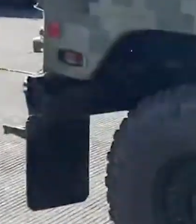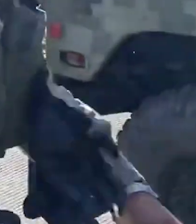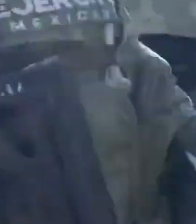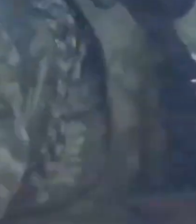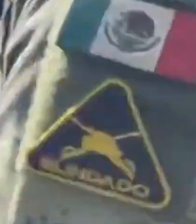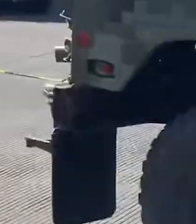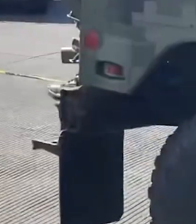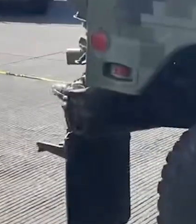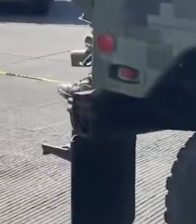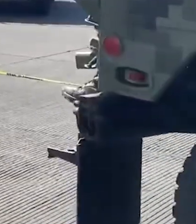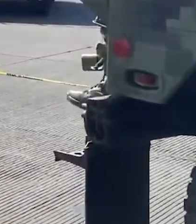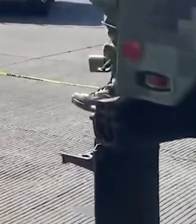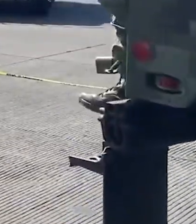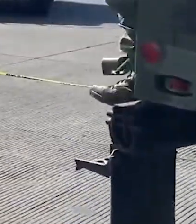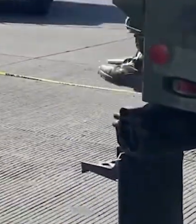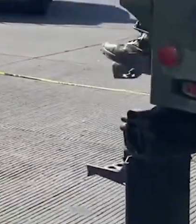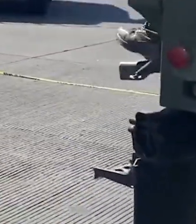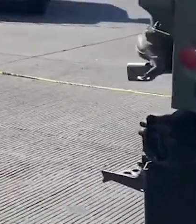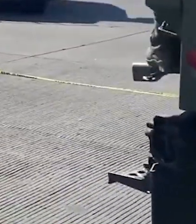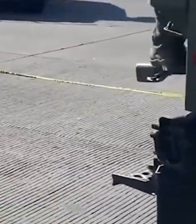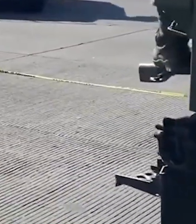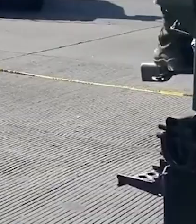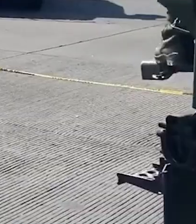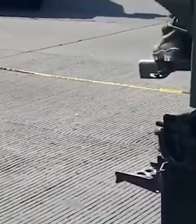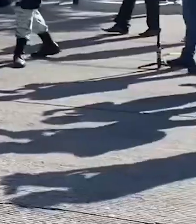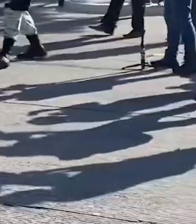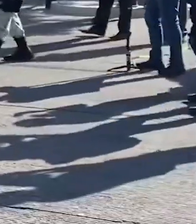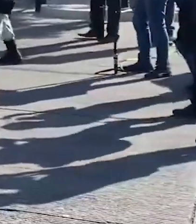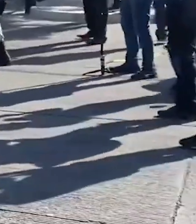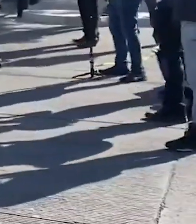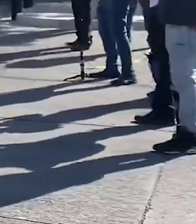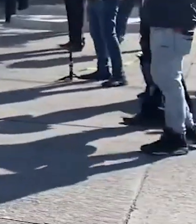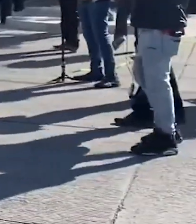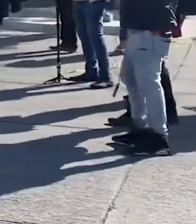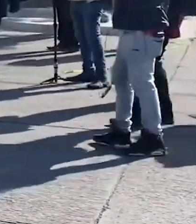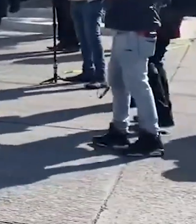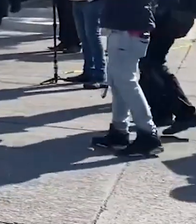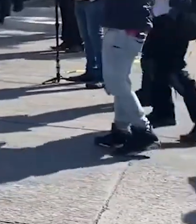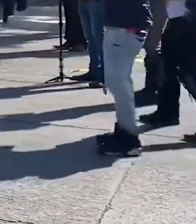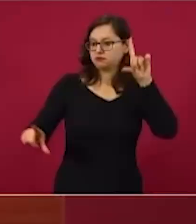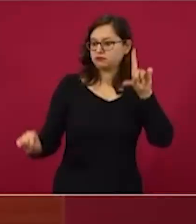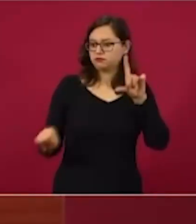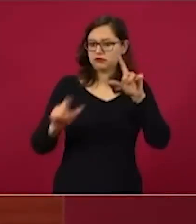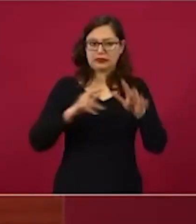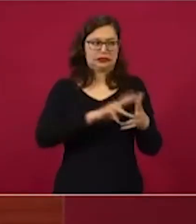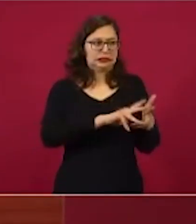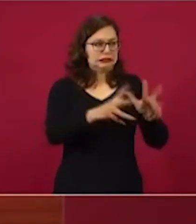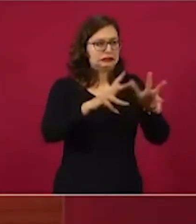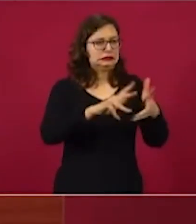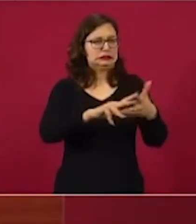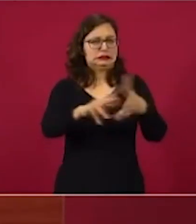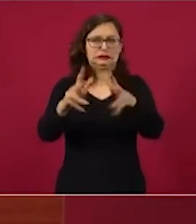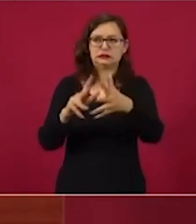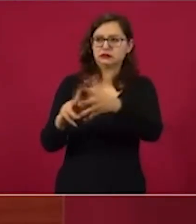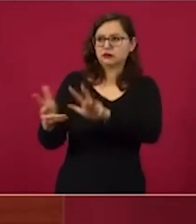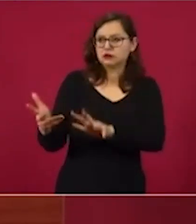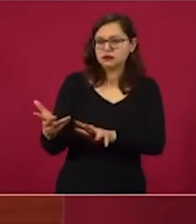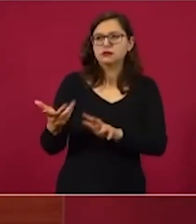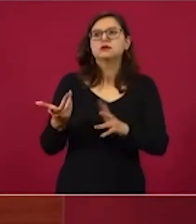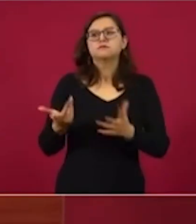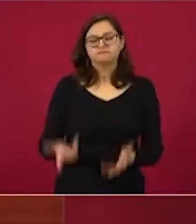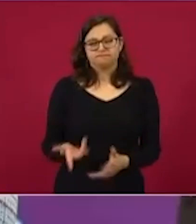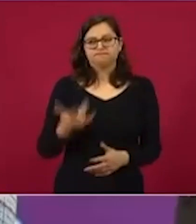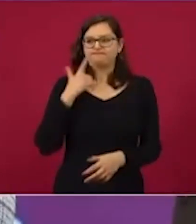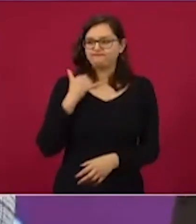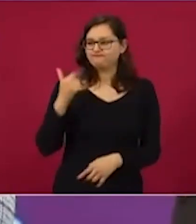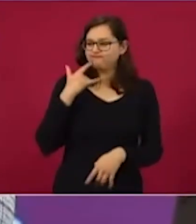mil 145 personas detenidas 455 bandas desarticuladas y mil 788 víctimas liberadas